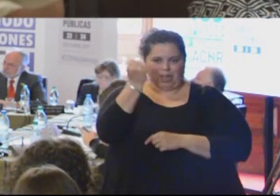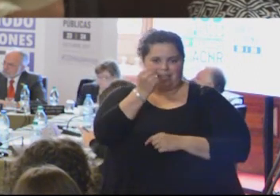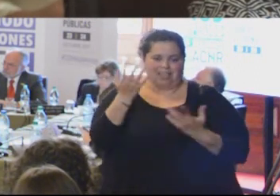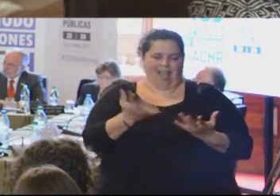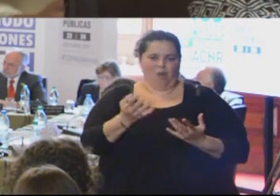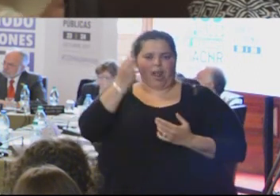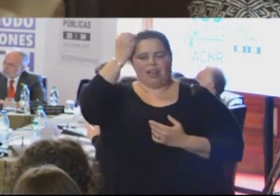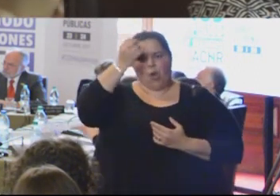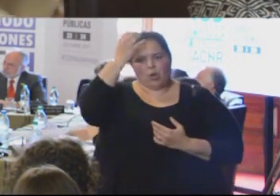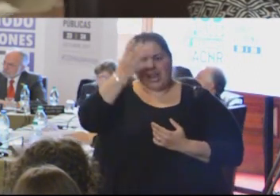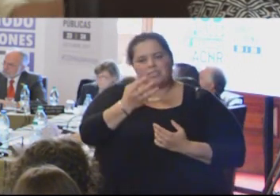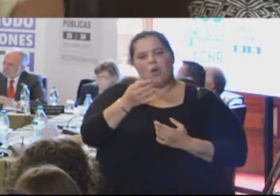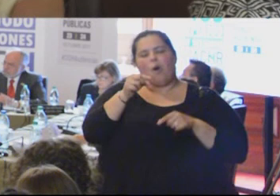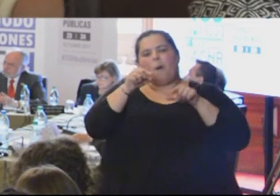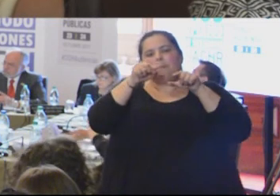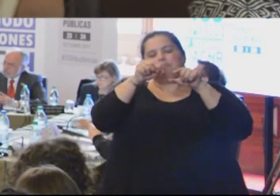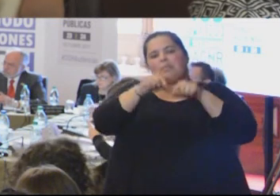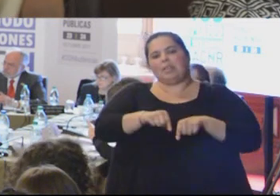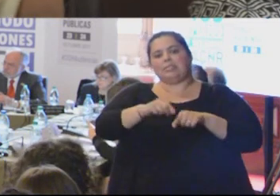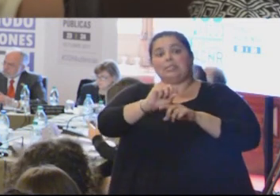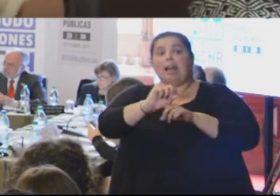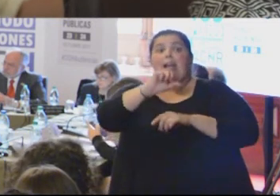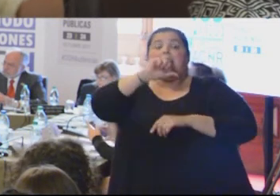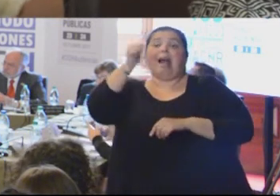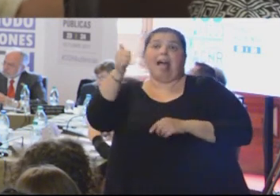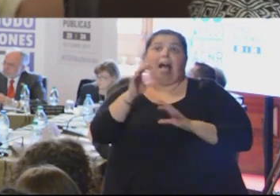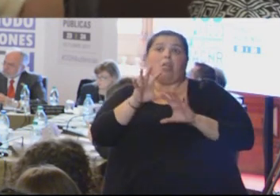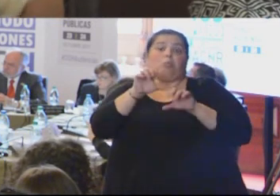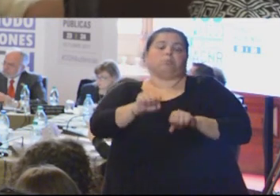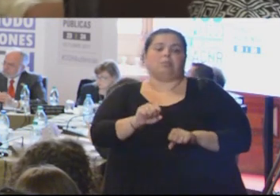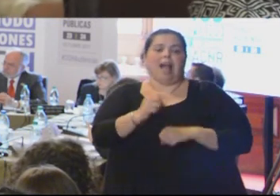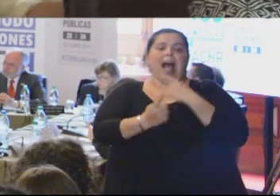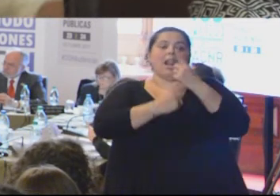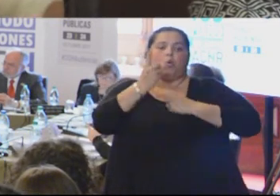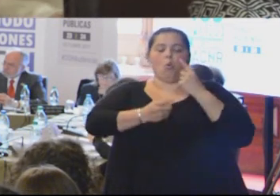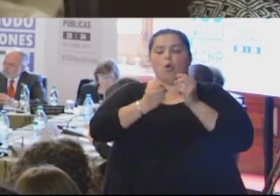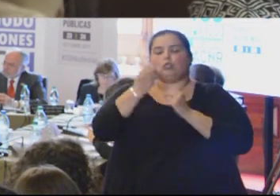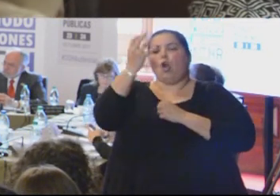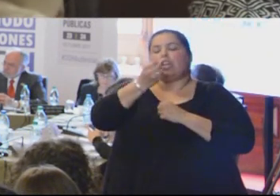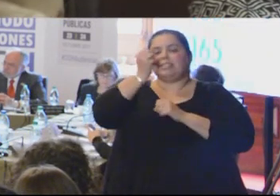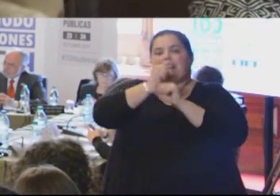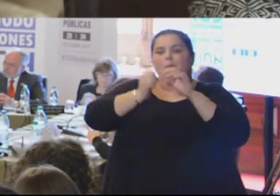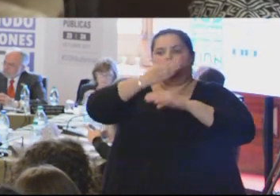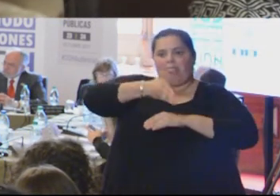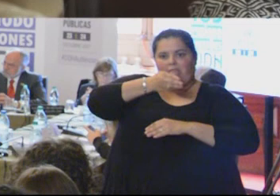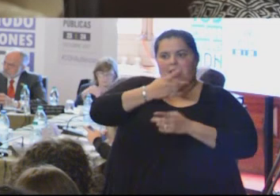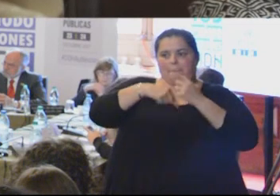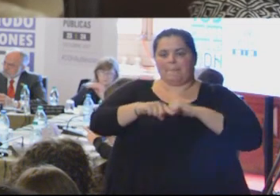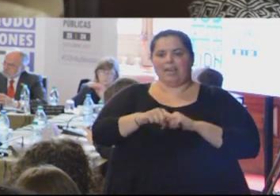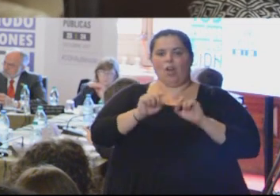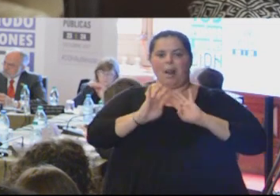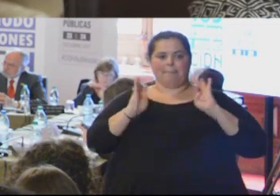se ha ganado que se incluya eso gracias a la voluntad de algunos congresistas y esperamos que en plenaria se apruebe pero es lamentable que no haya